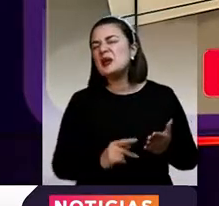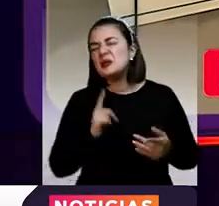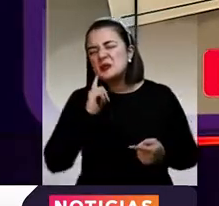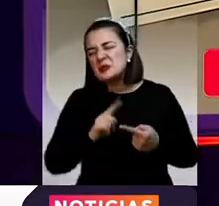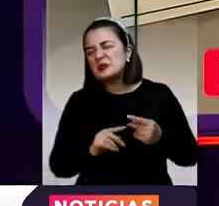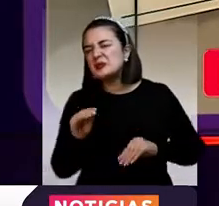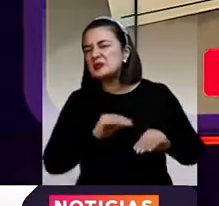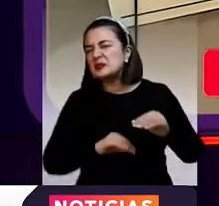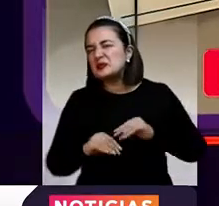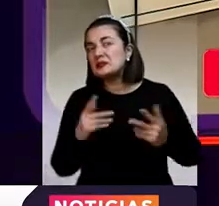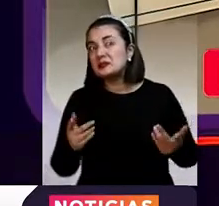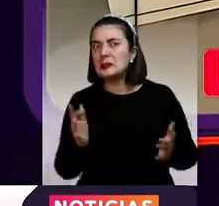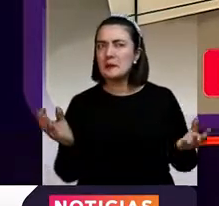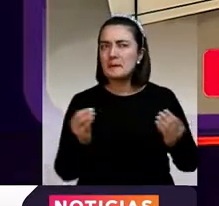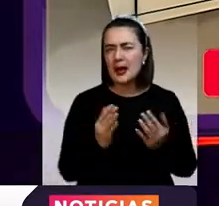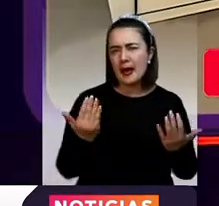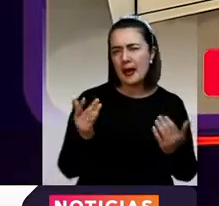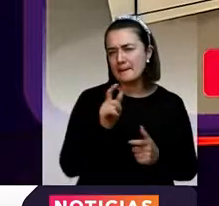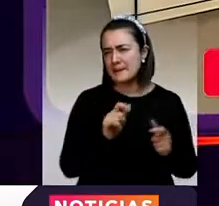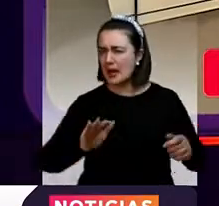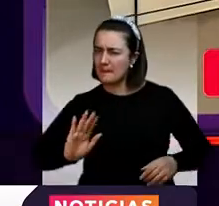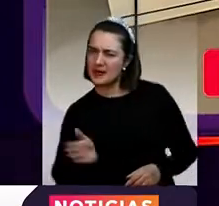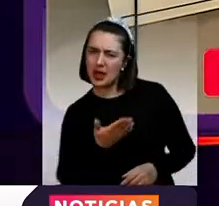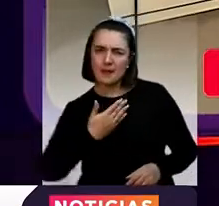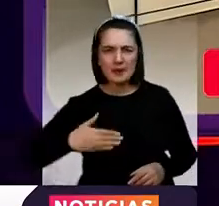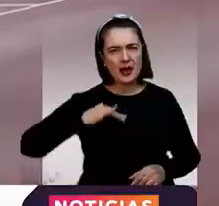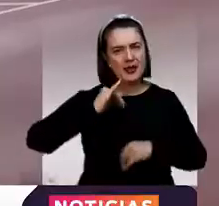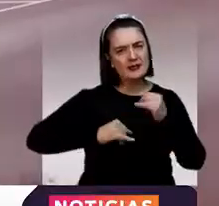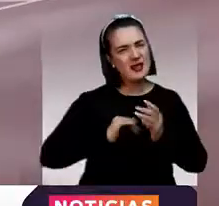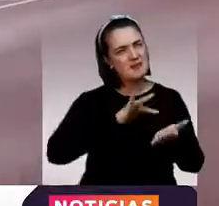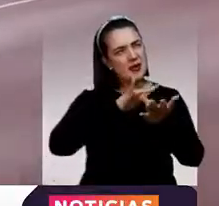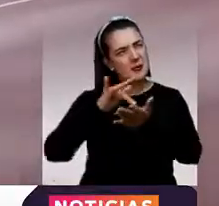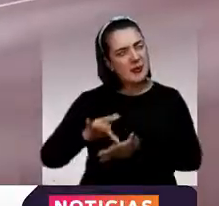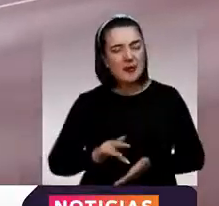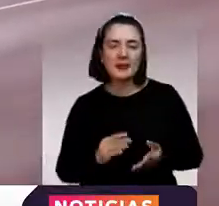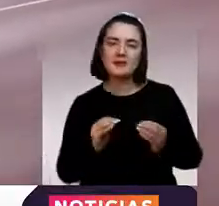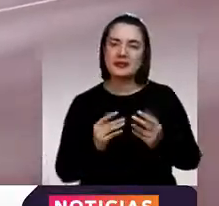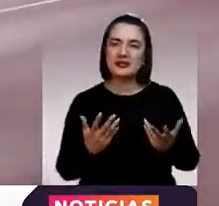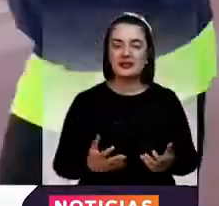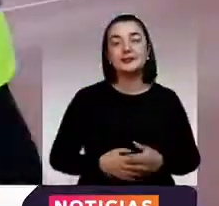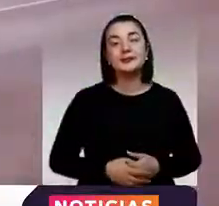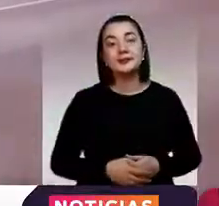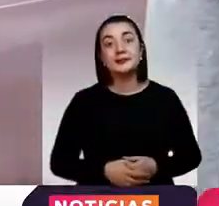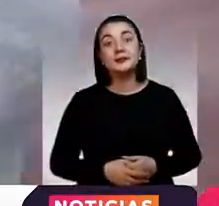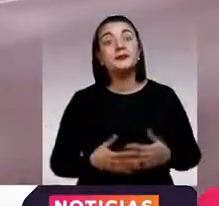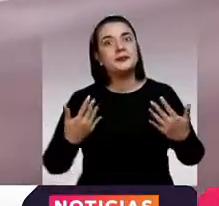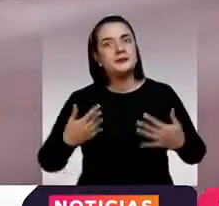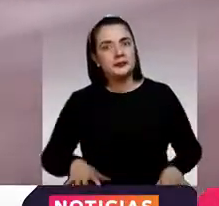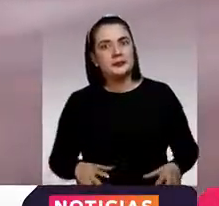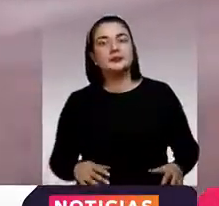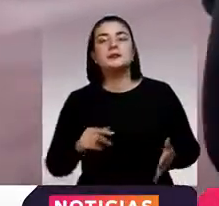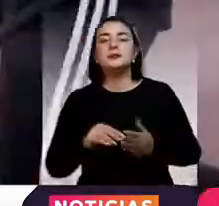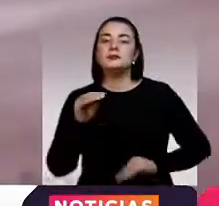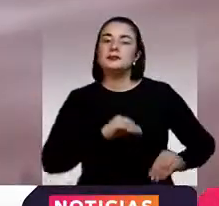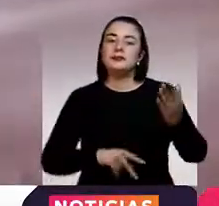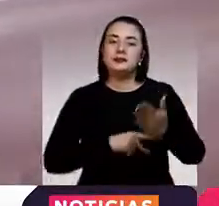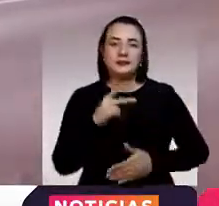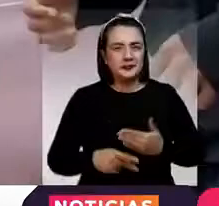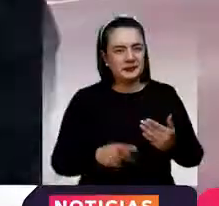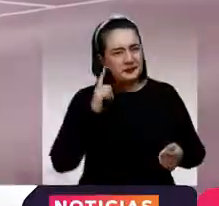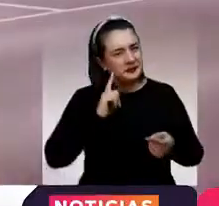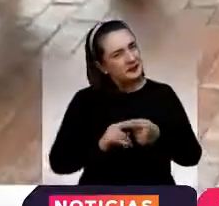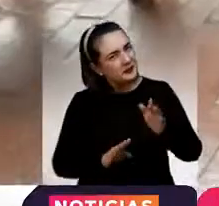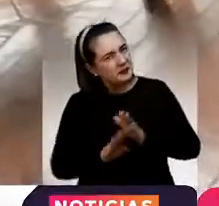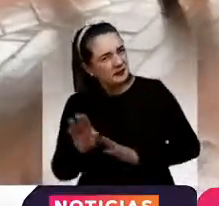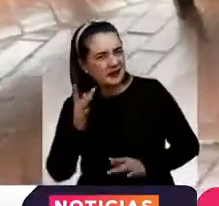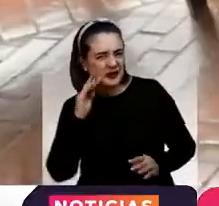mayor presencia de tenistas en el circuito internacional. Finalizó la concentración del proyecto avanzado de desarrollo de tenis en